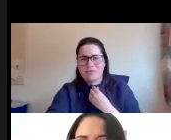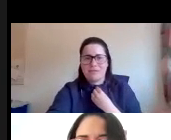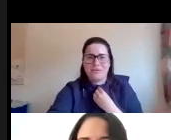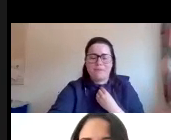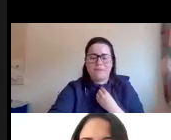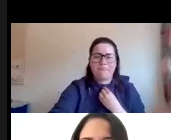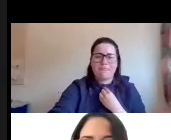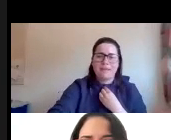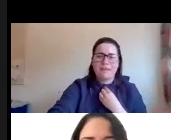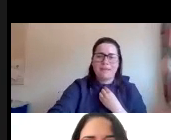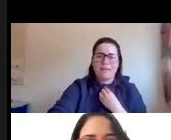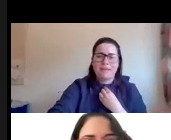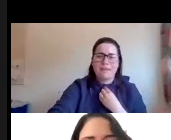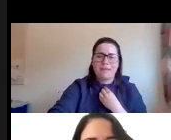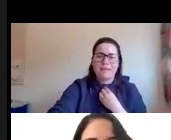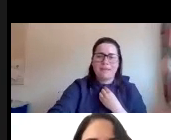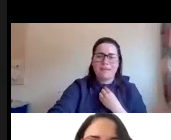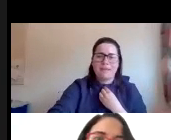de eutrofización.